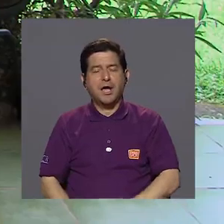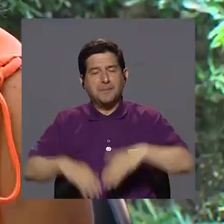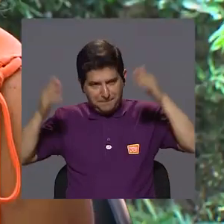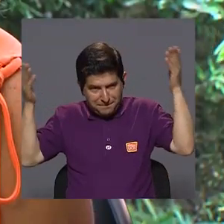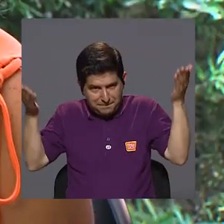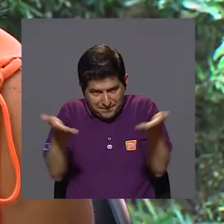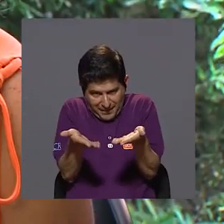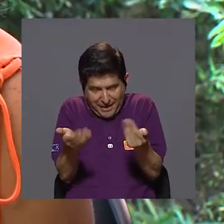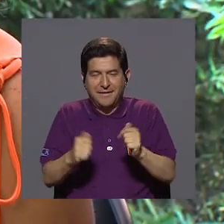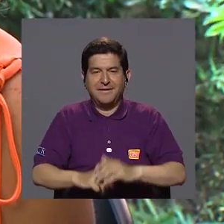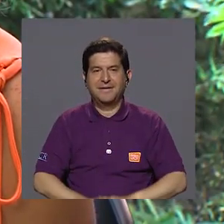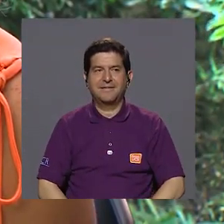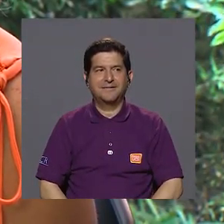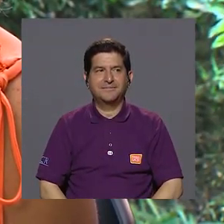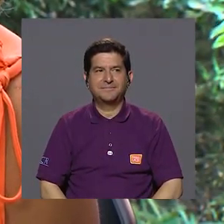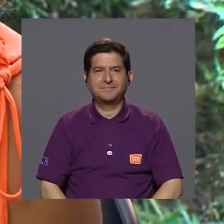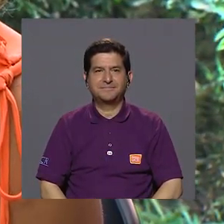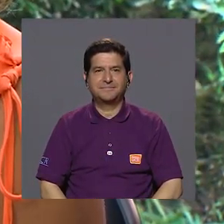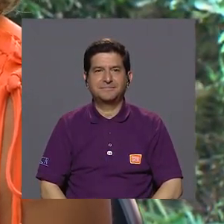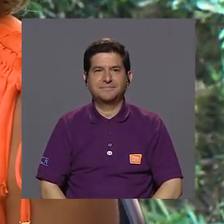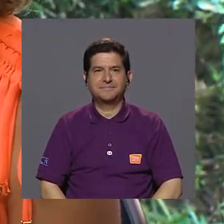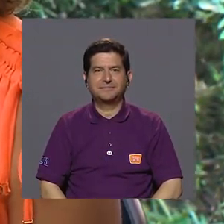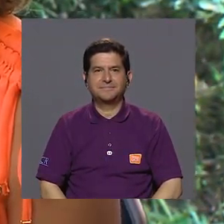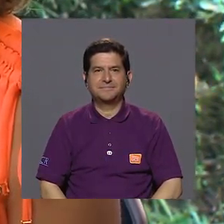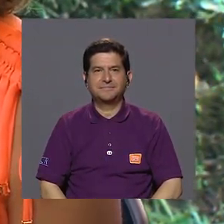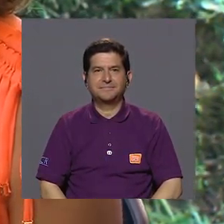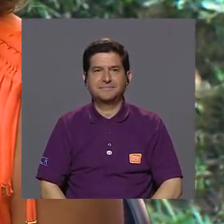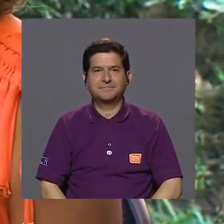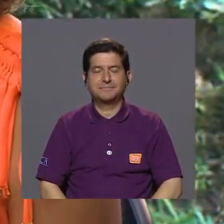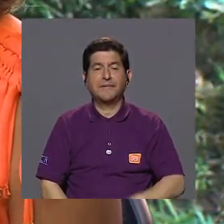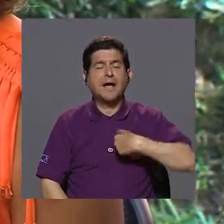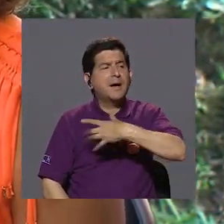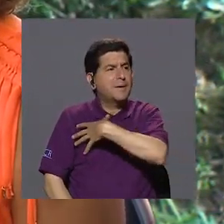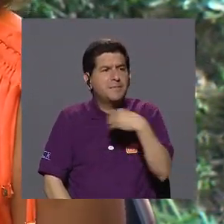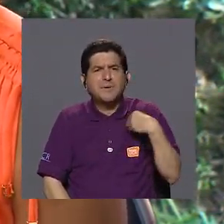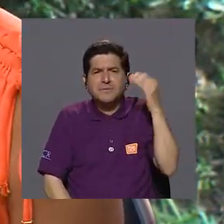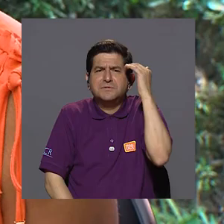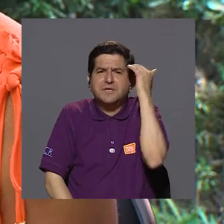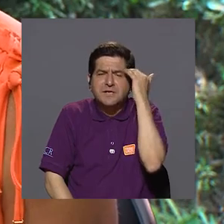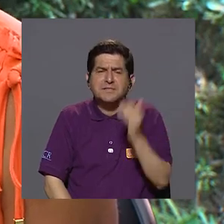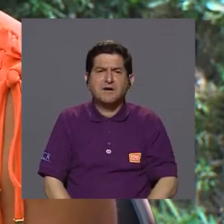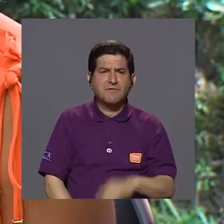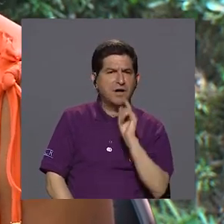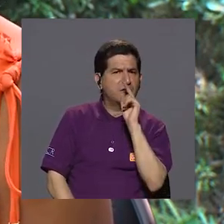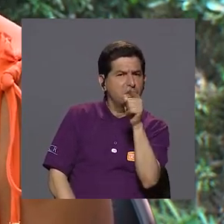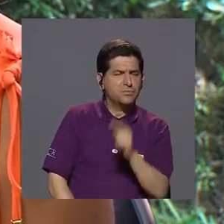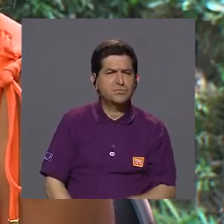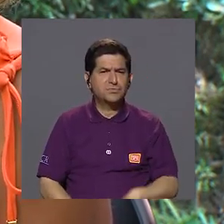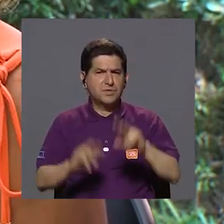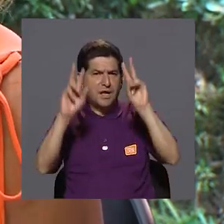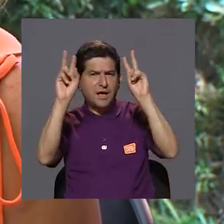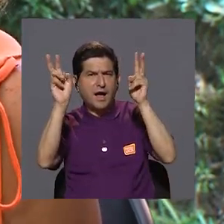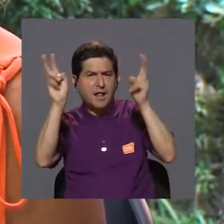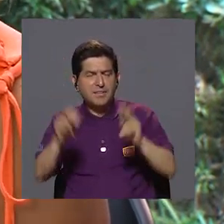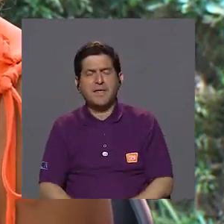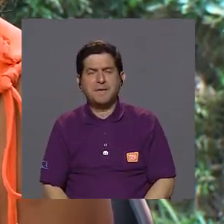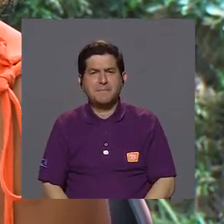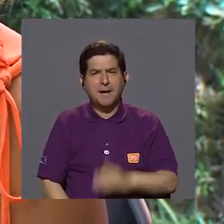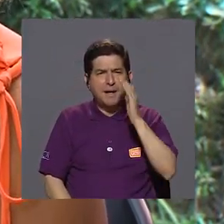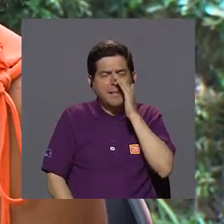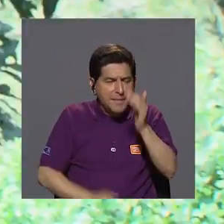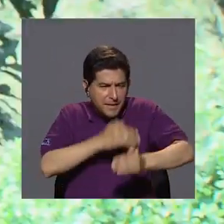esta calurosa bienvenida, Gretel, ¿por qué? Bueno, me gustaría saber un poco más de vos, cómo llegás a este